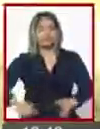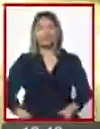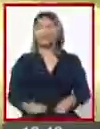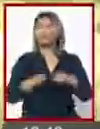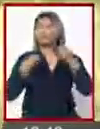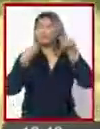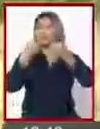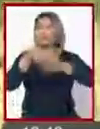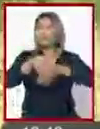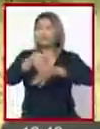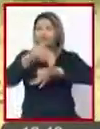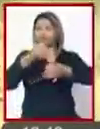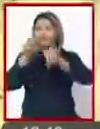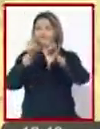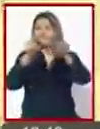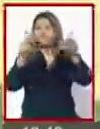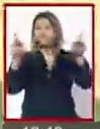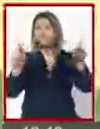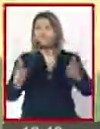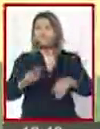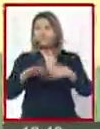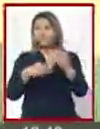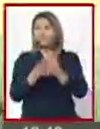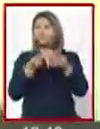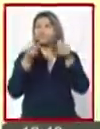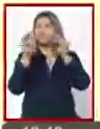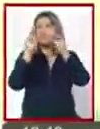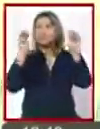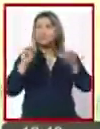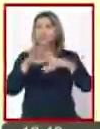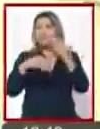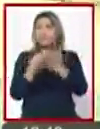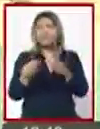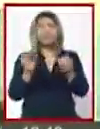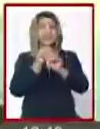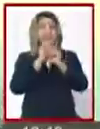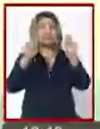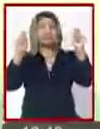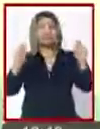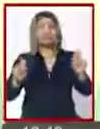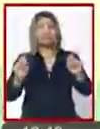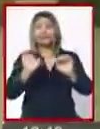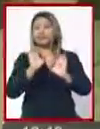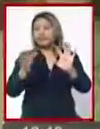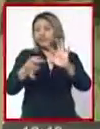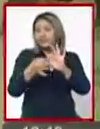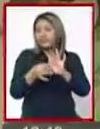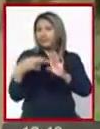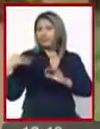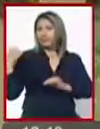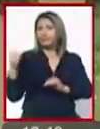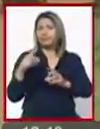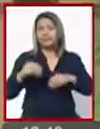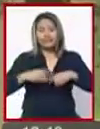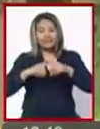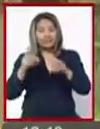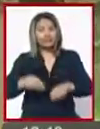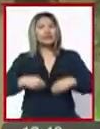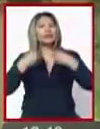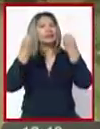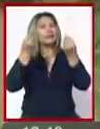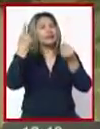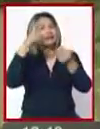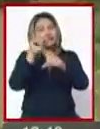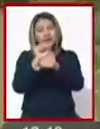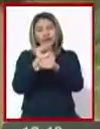cedido, tenemos planos de ubicación, tenemos todo. O sea, esto no tiene título de propiedad, nada, ¿no? Pero nos ha dado un usufructo para que